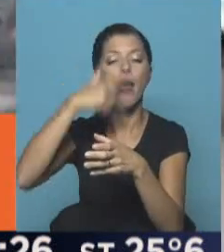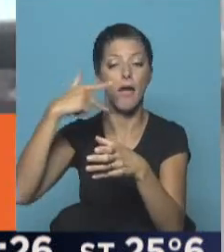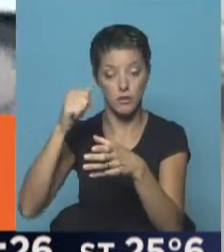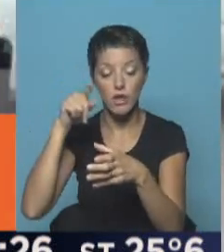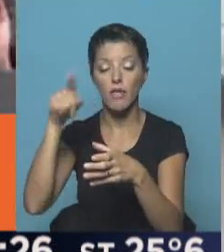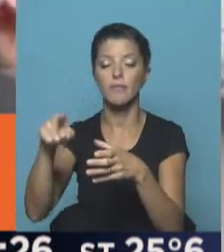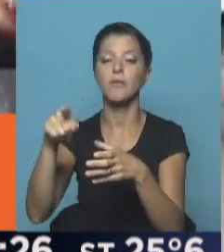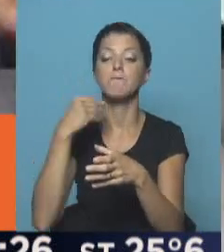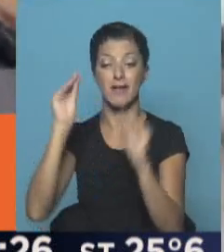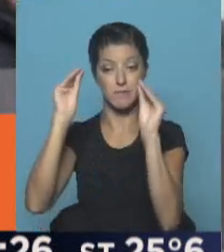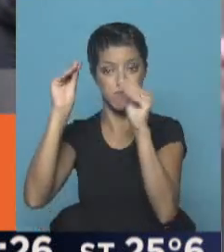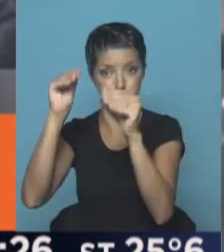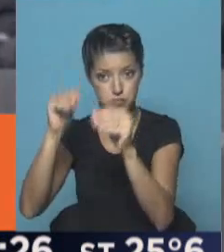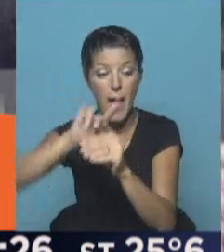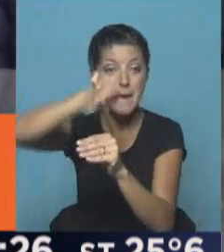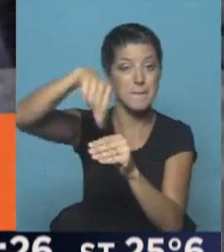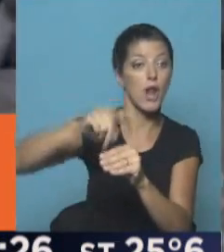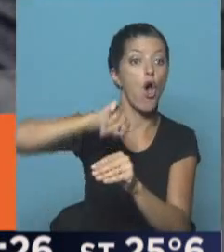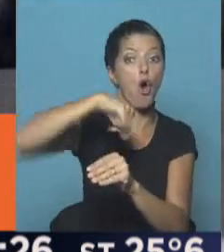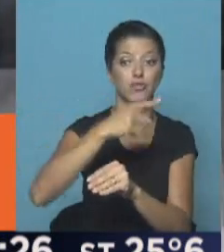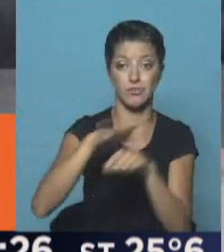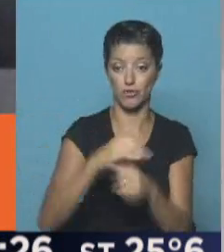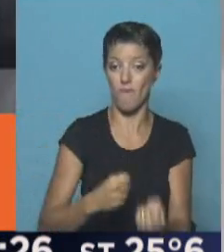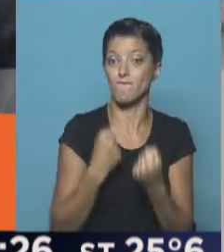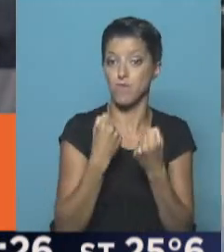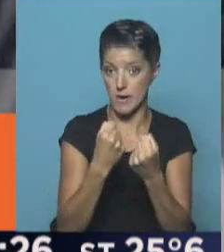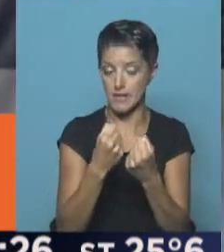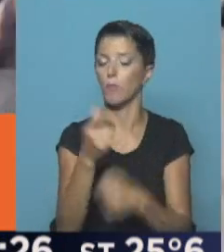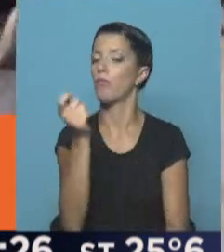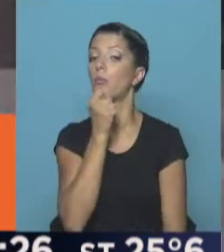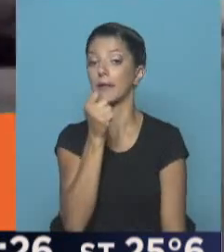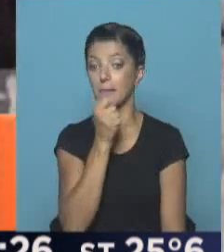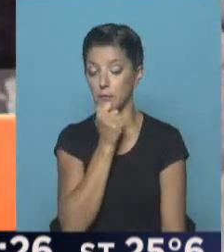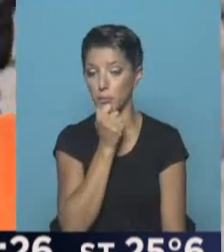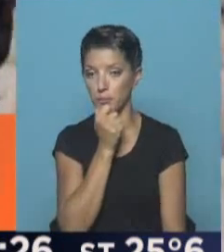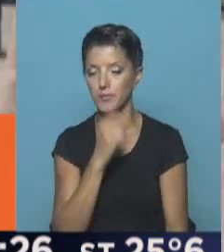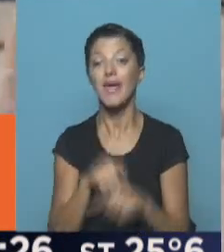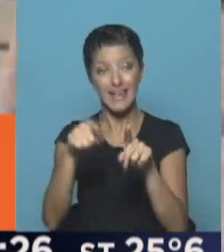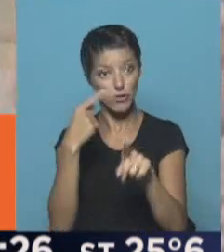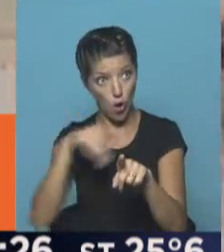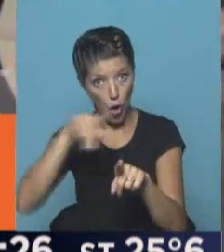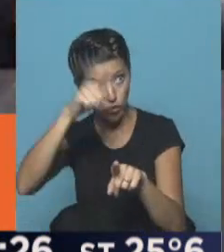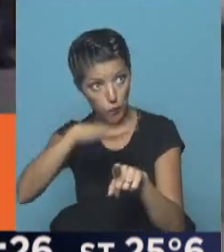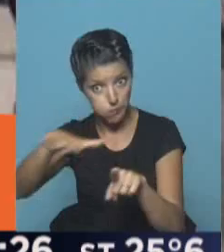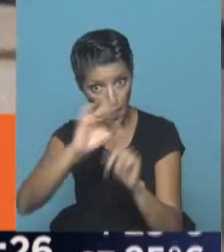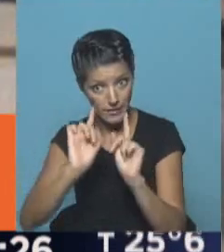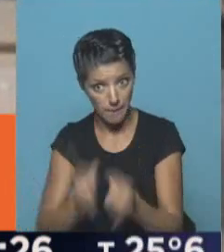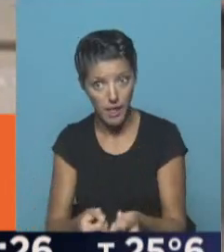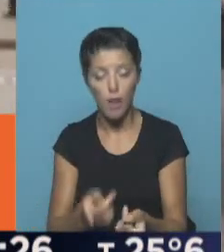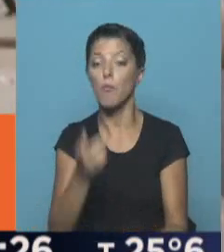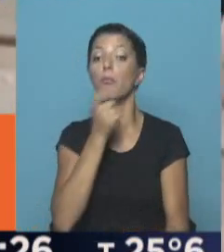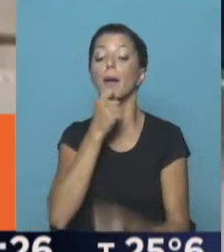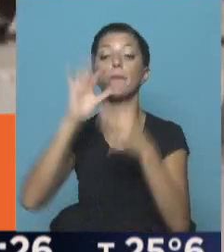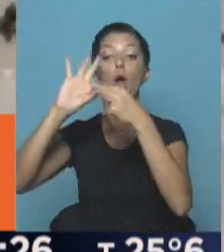implica fortalecimiento en otros escenarios, en este caso en las urbes. Ya ha pasado esto en otras ciudades como